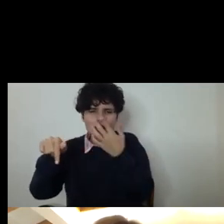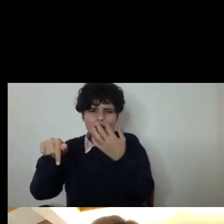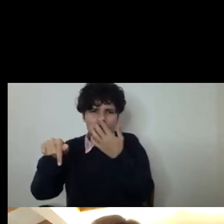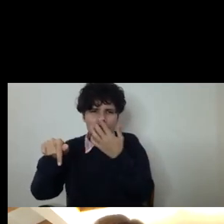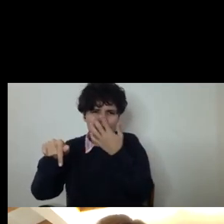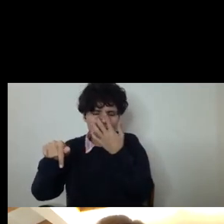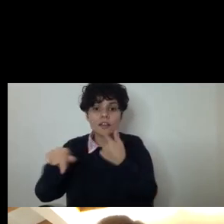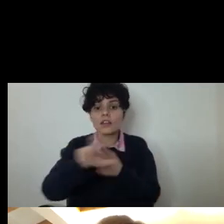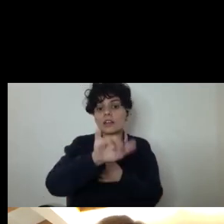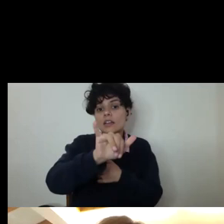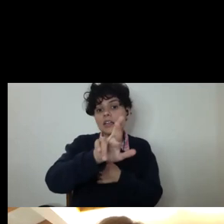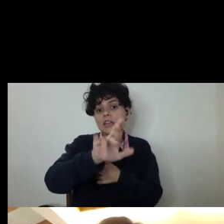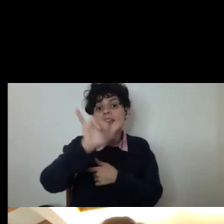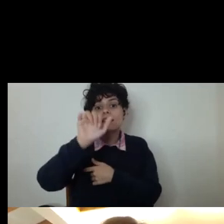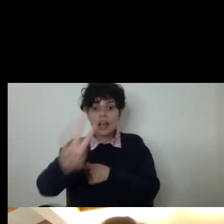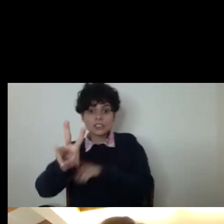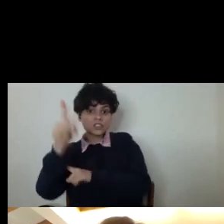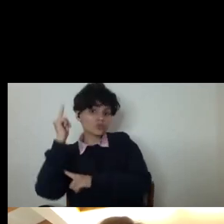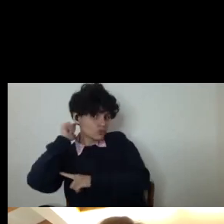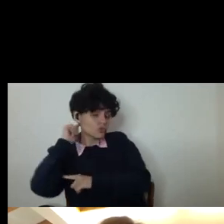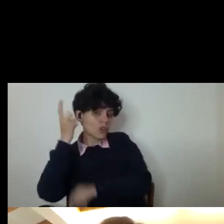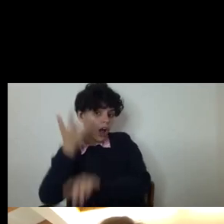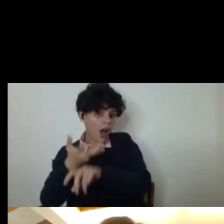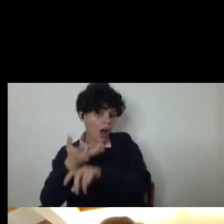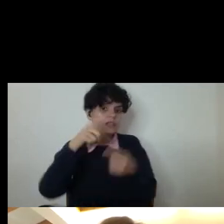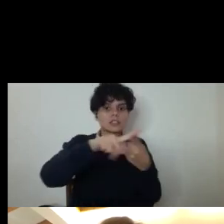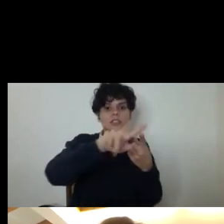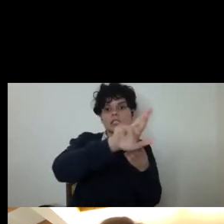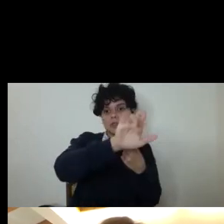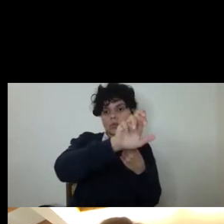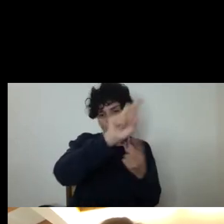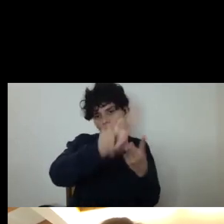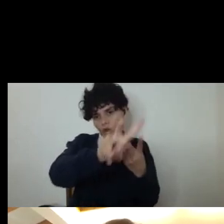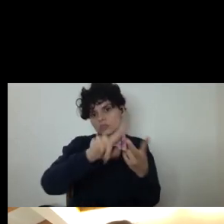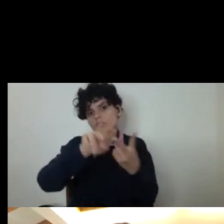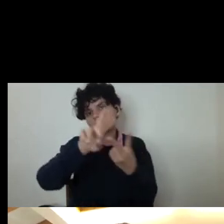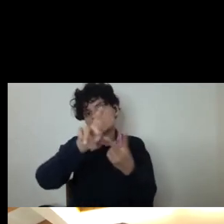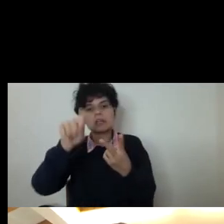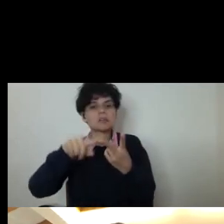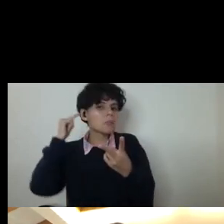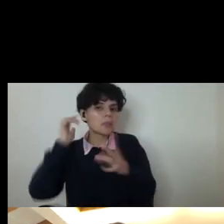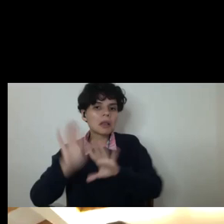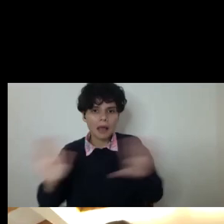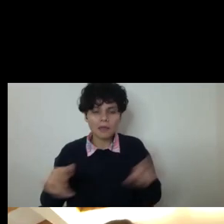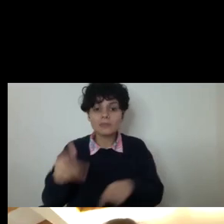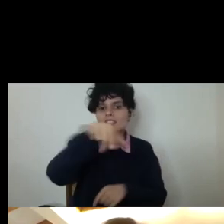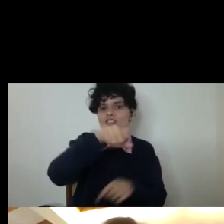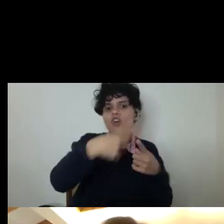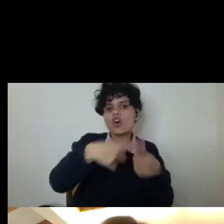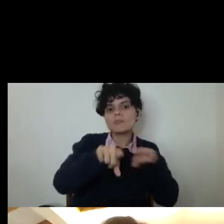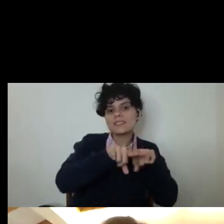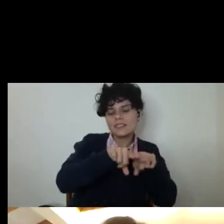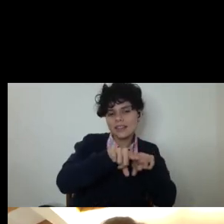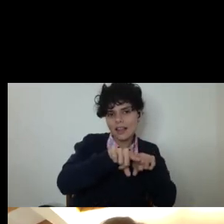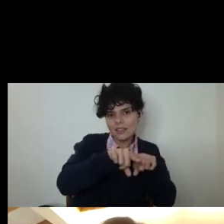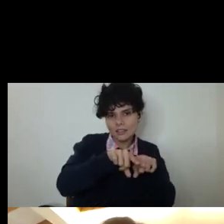RIR3. Y entonces, estas ratas que estaban inyectadas, que sabíamos que habíamos inhibido el